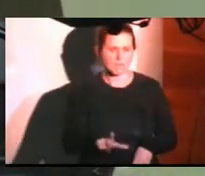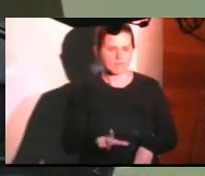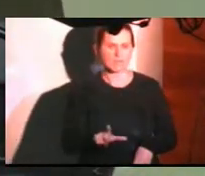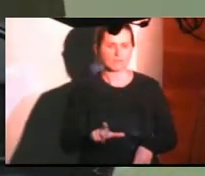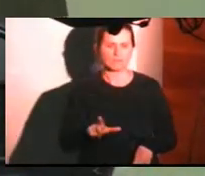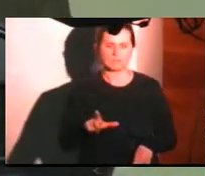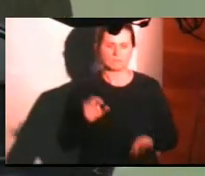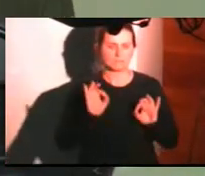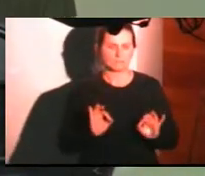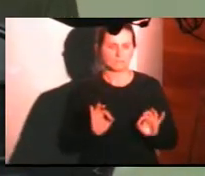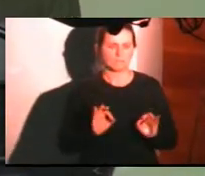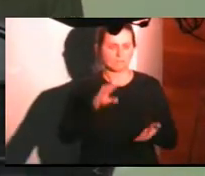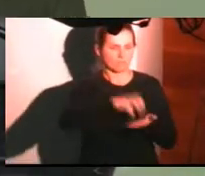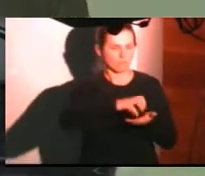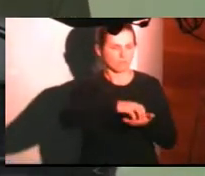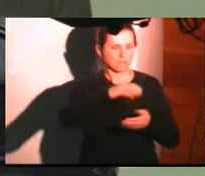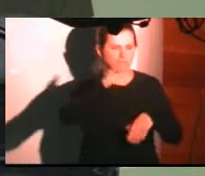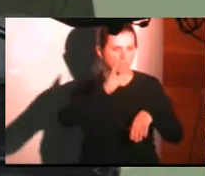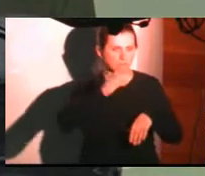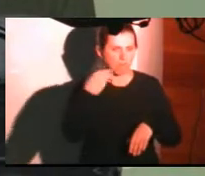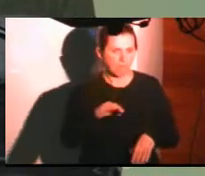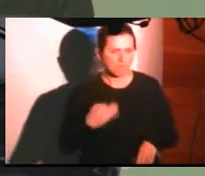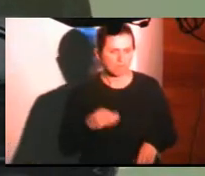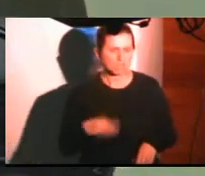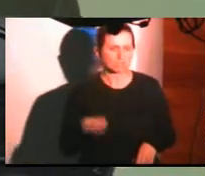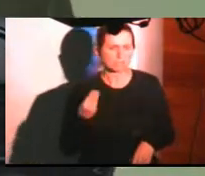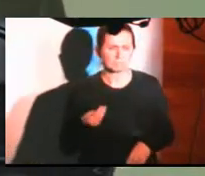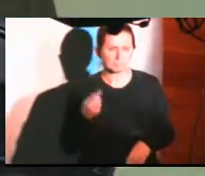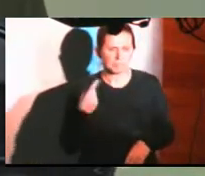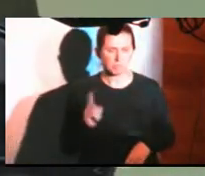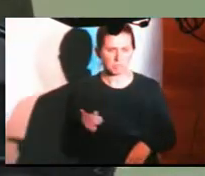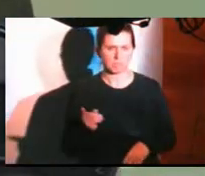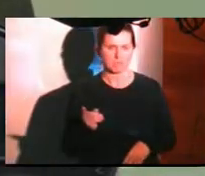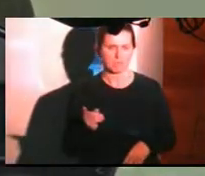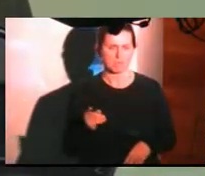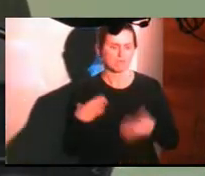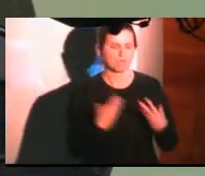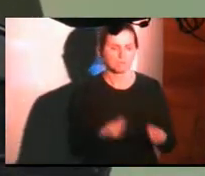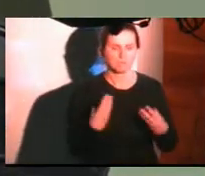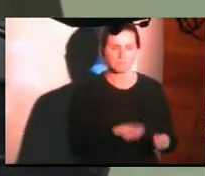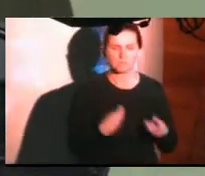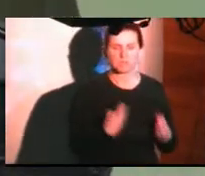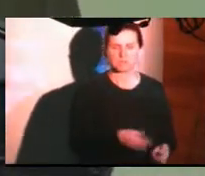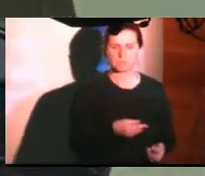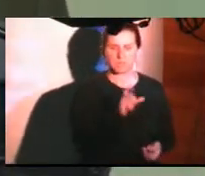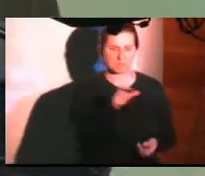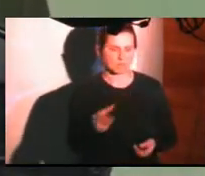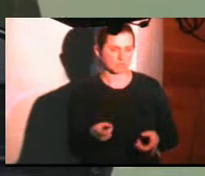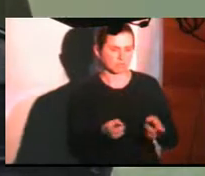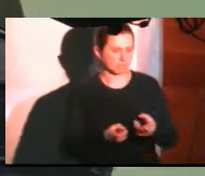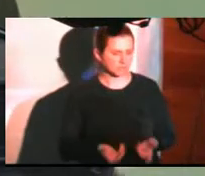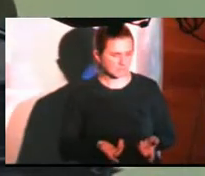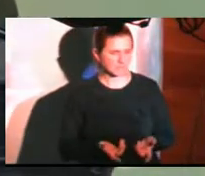con sus obligaciones pagando sus impuestos y también con la beneficencia. Este concepto